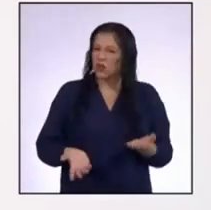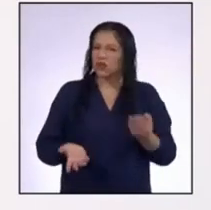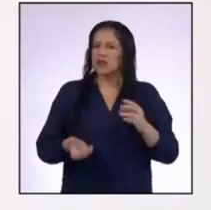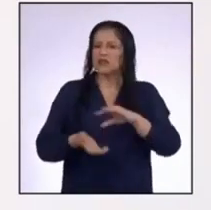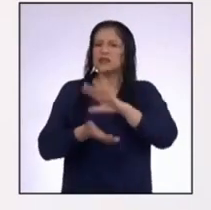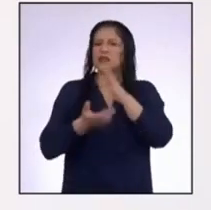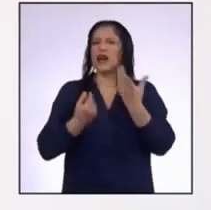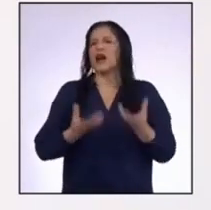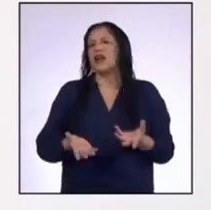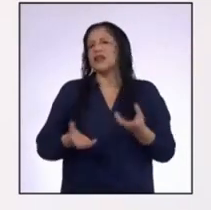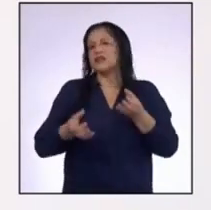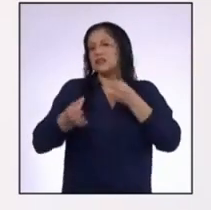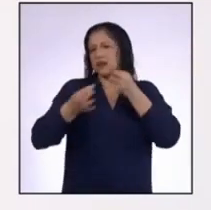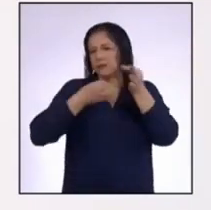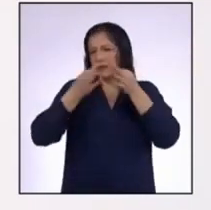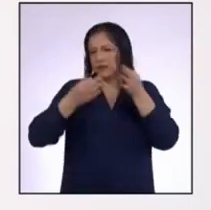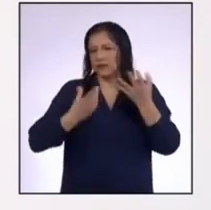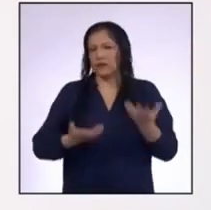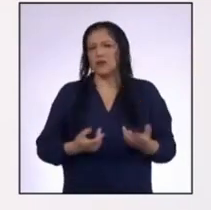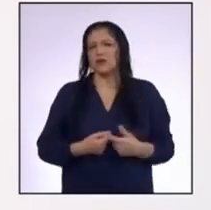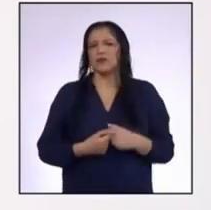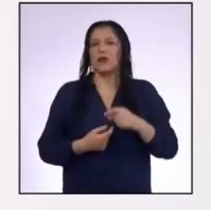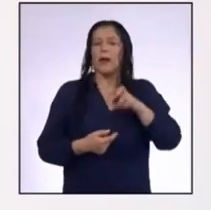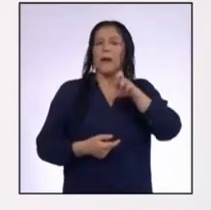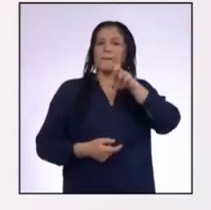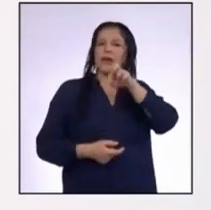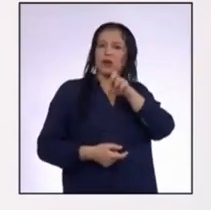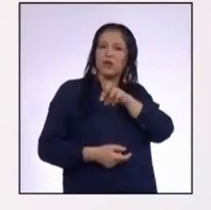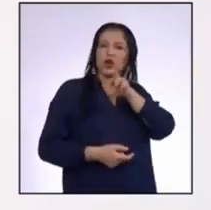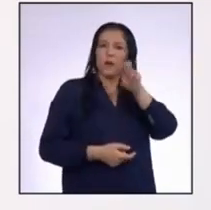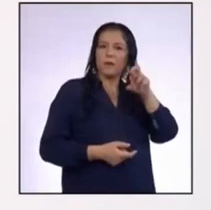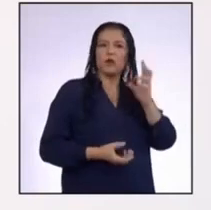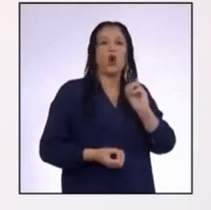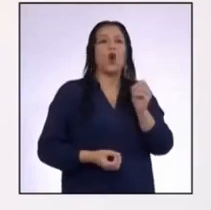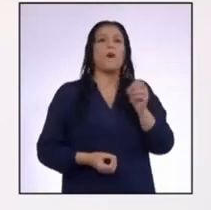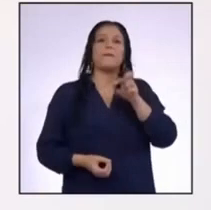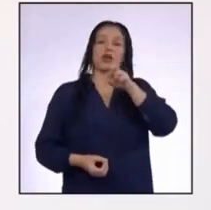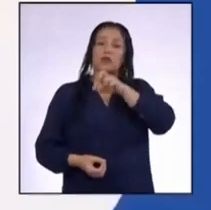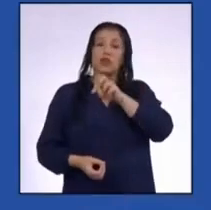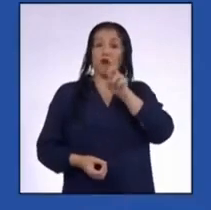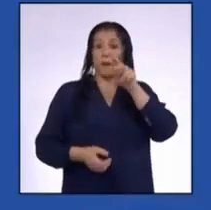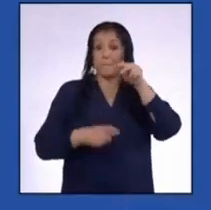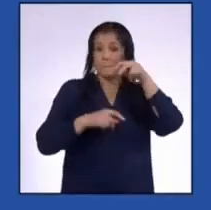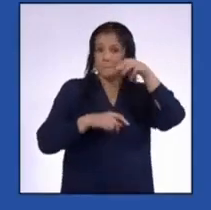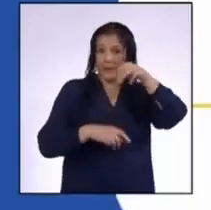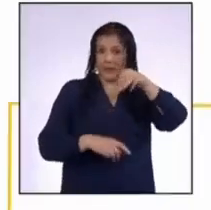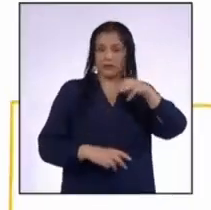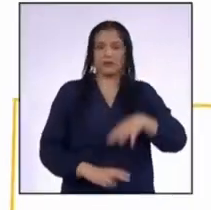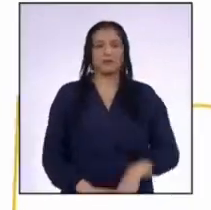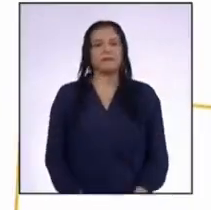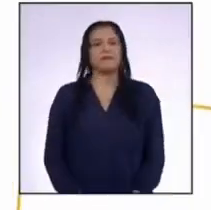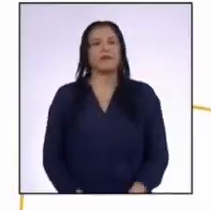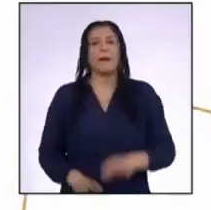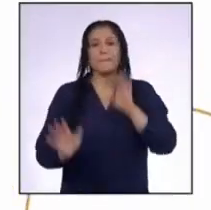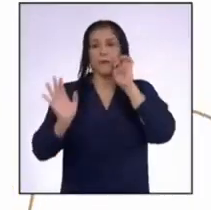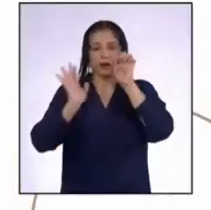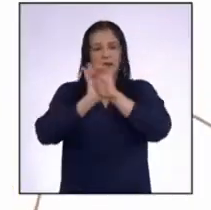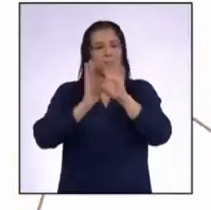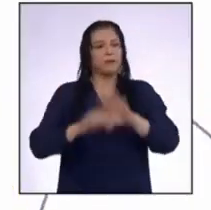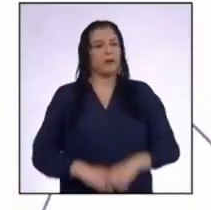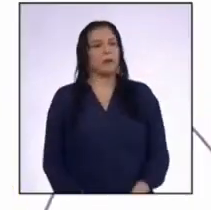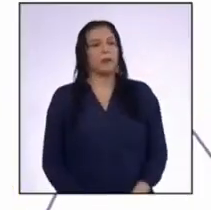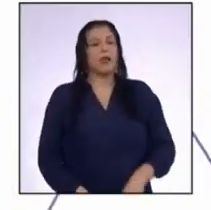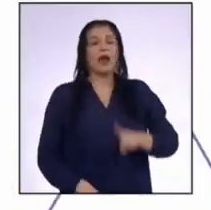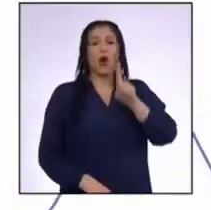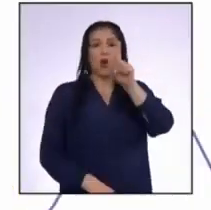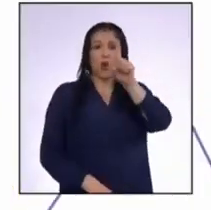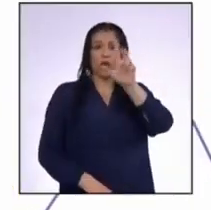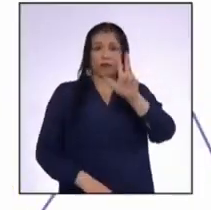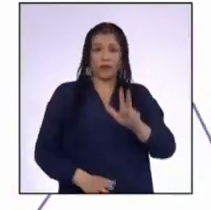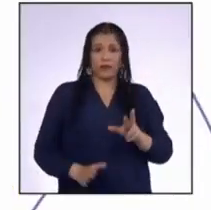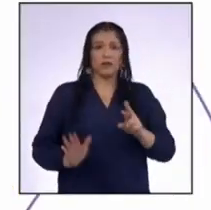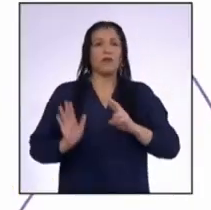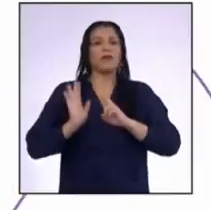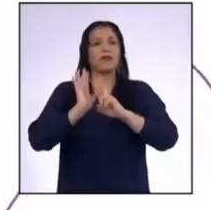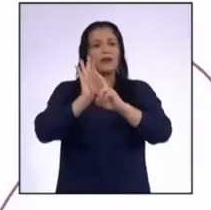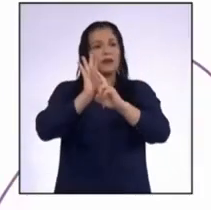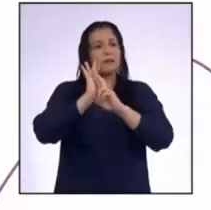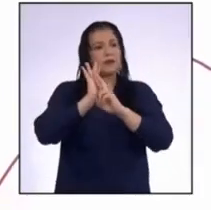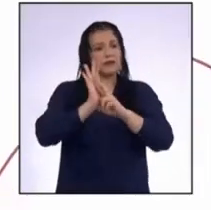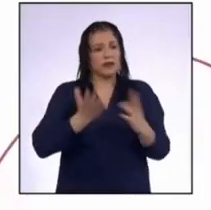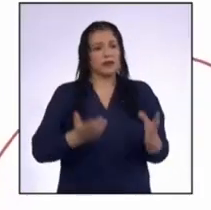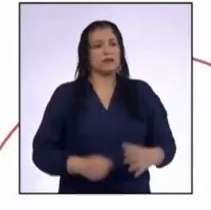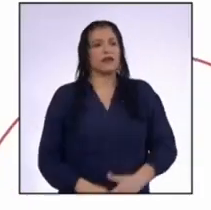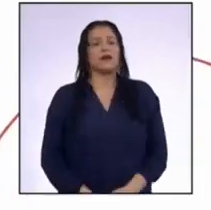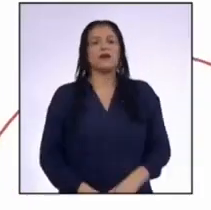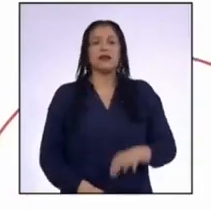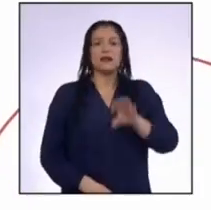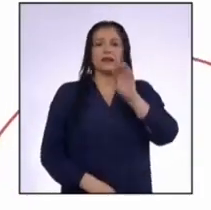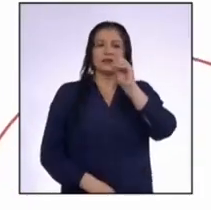a las expresiones decimales periódicos puros o mixtos. Por ejemplo, La fracción 1 tercio se representa mediante una